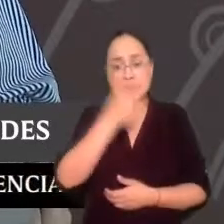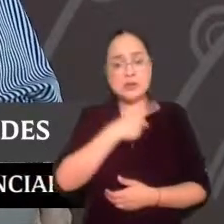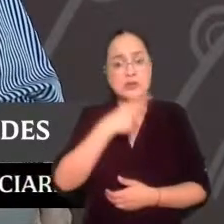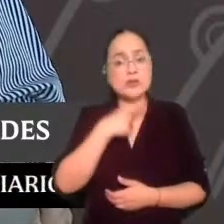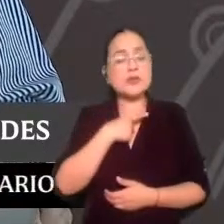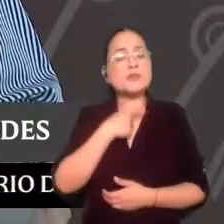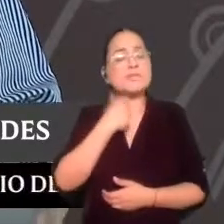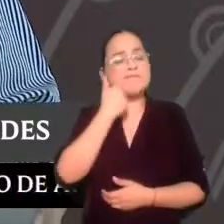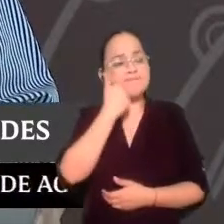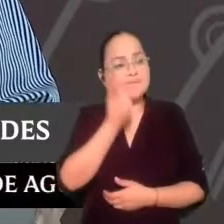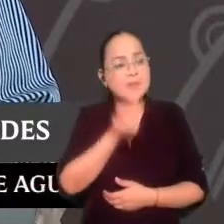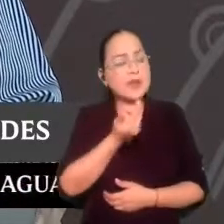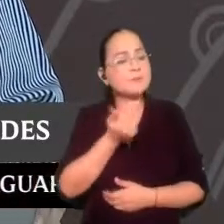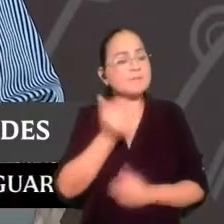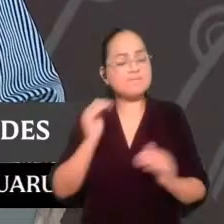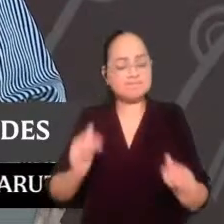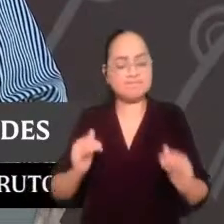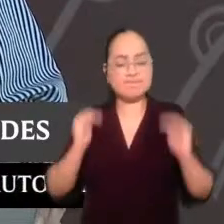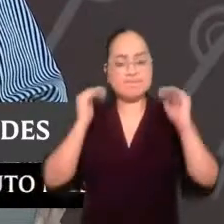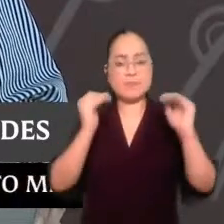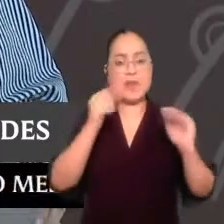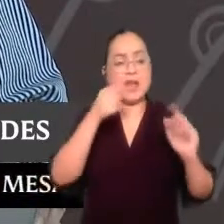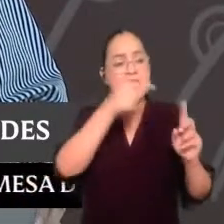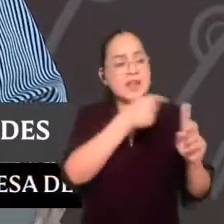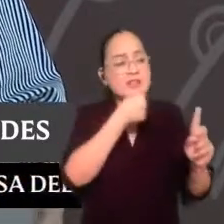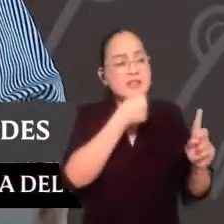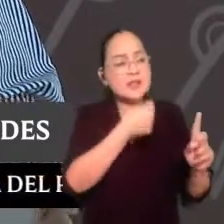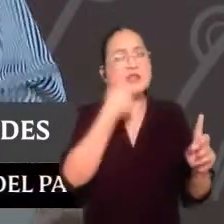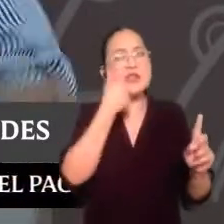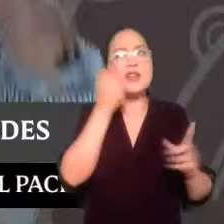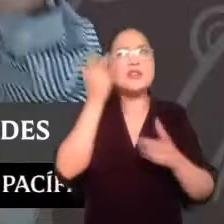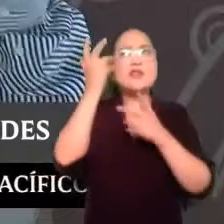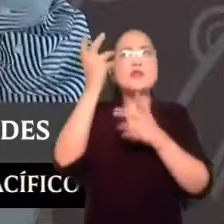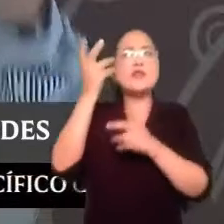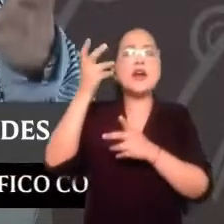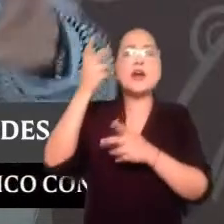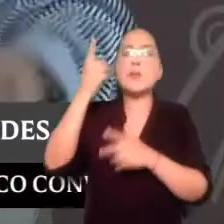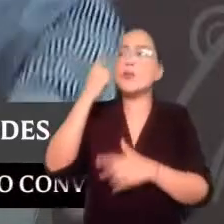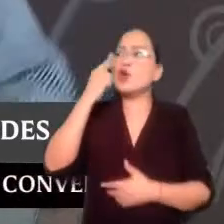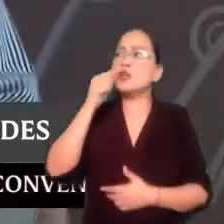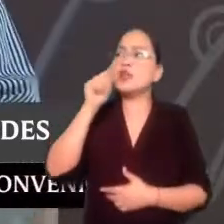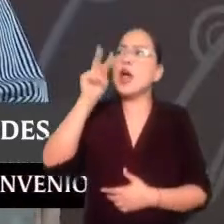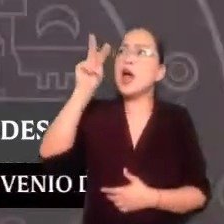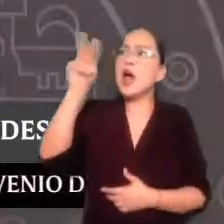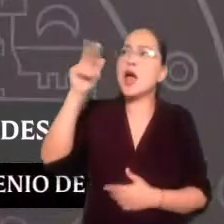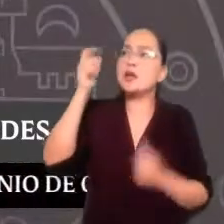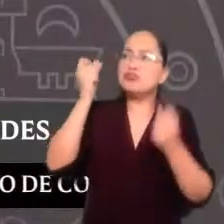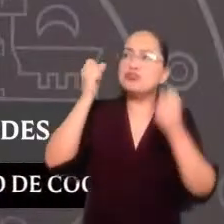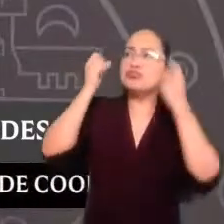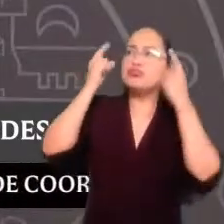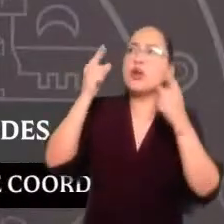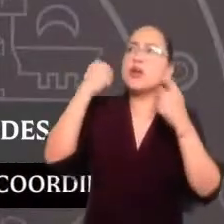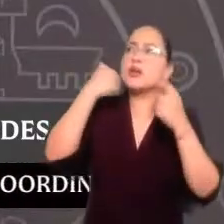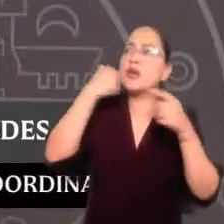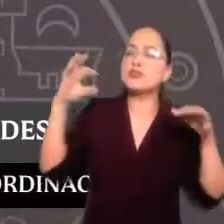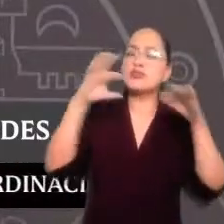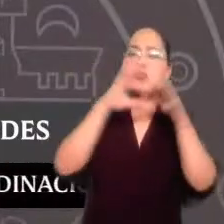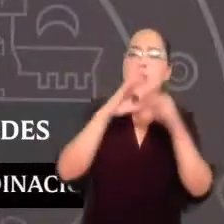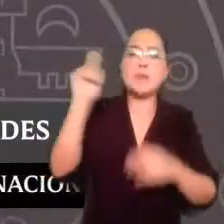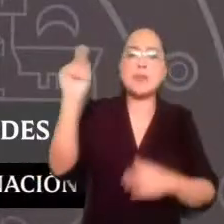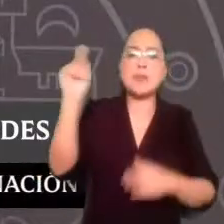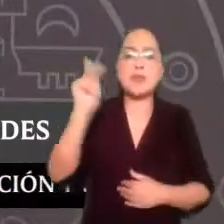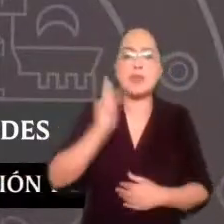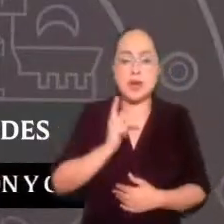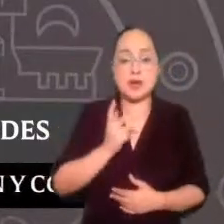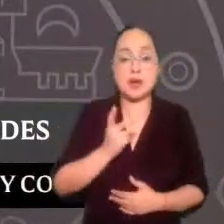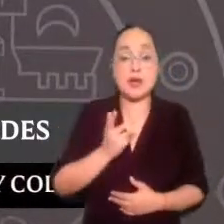Que nuestros niños, en cuanto tengan conciencia, quieran ser policías, porque ven que hacen el bien a la comunidad y porque pueden